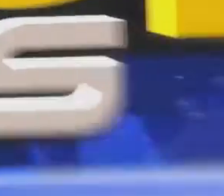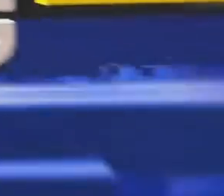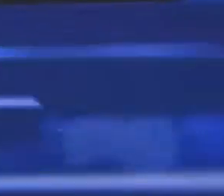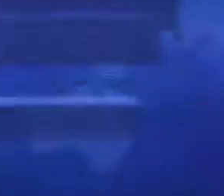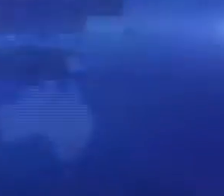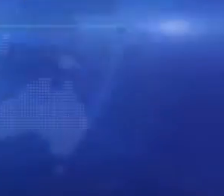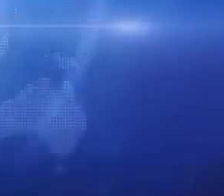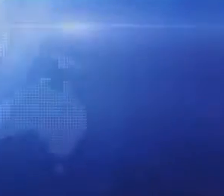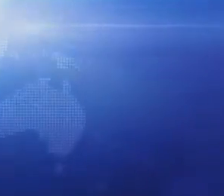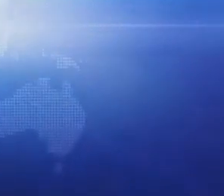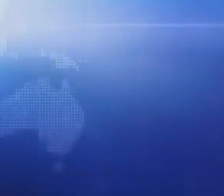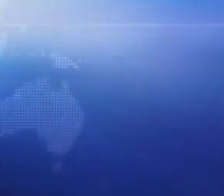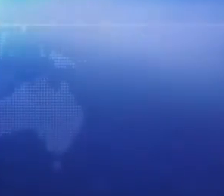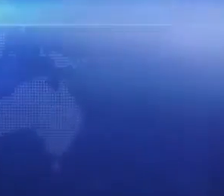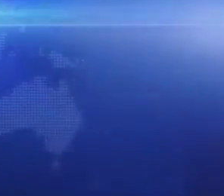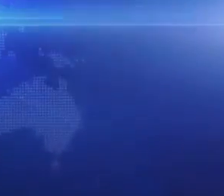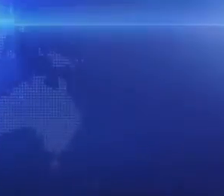quiere ver.